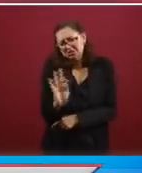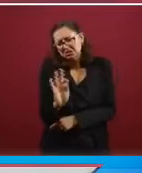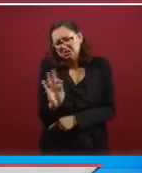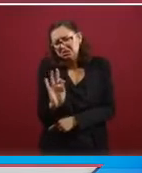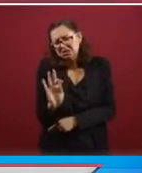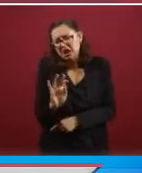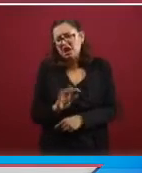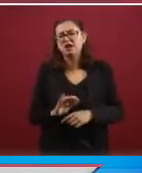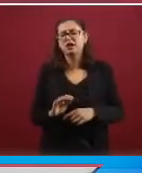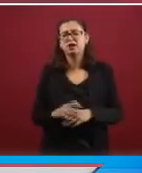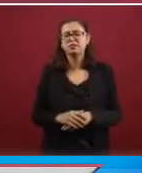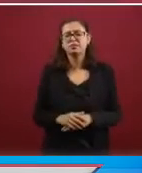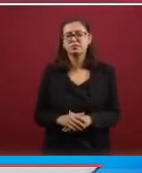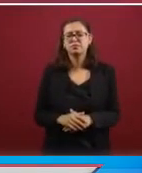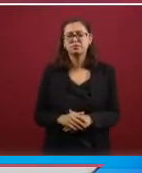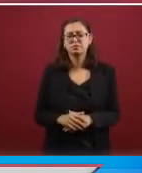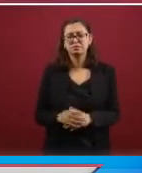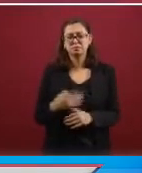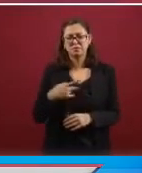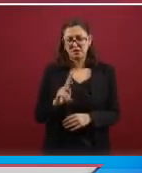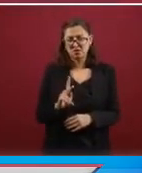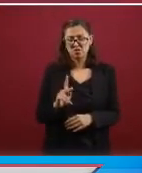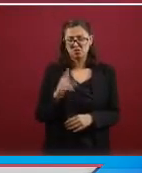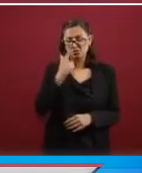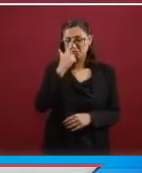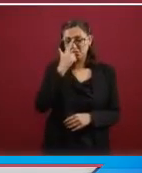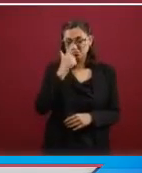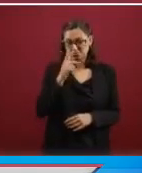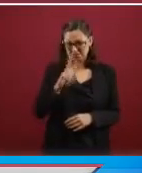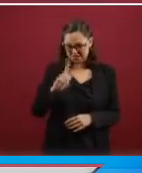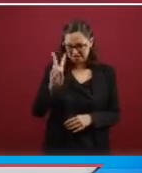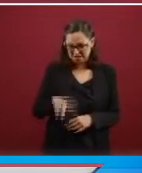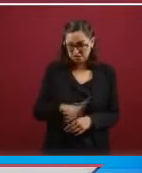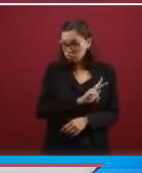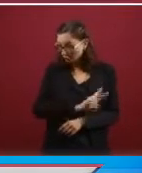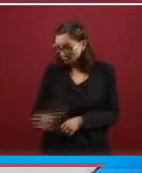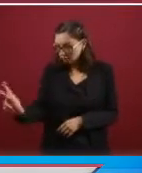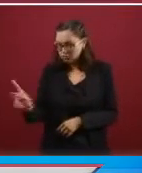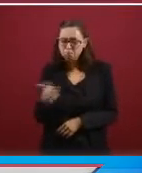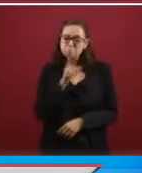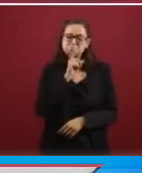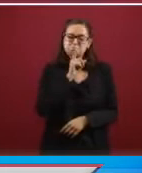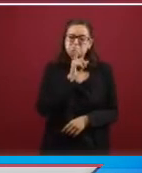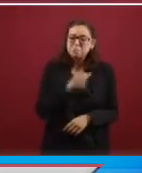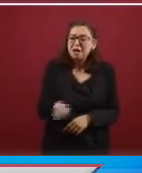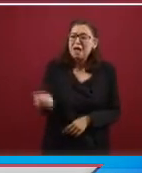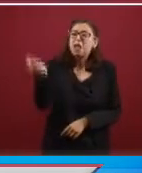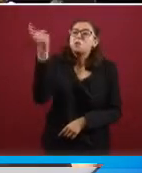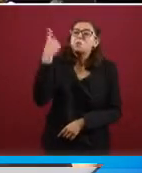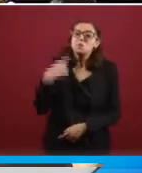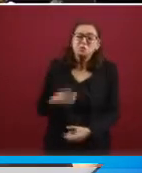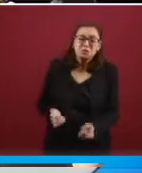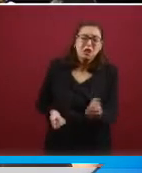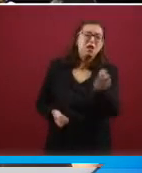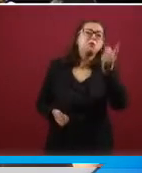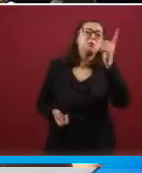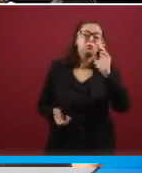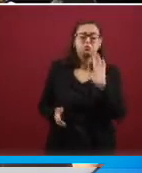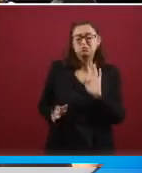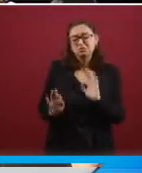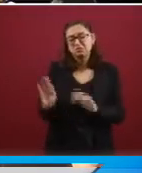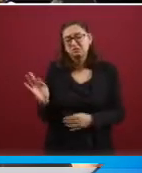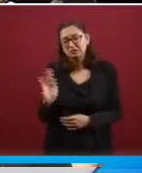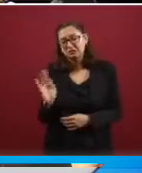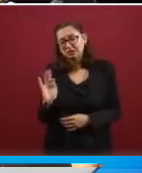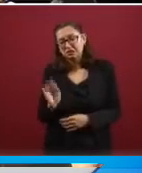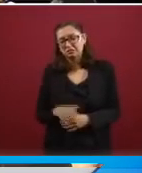de preguntas, no hay consigna. Hay voz para todos los medios y todos los reporteros que se presentan en la conferencia. Es una conferencia